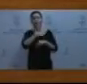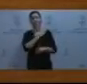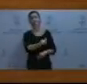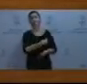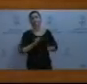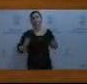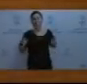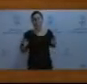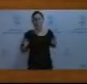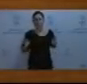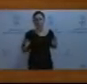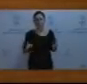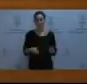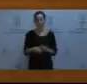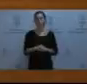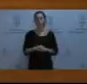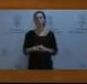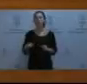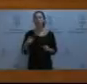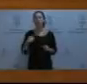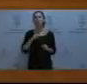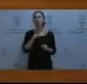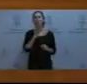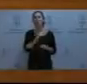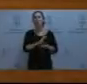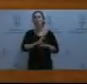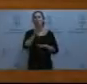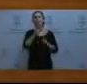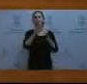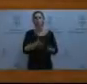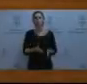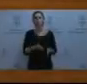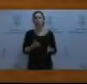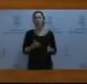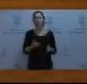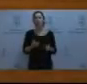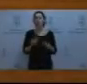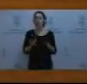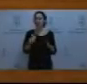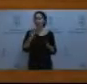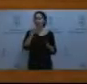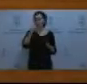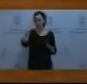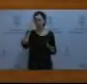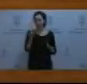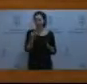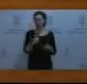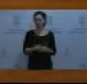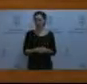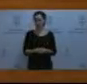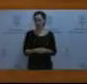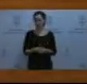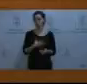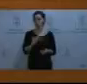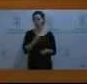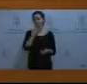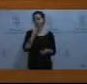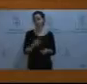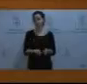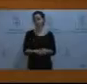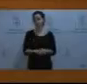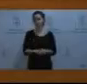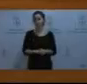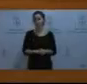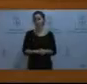error en su respuesta. Entonces, yo le quiero preguntar al consejero, del que no dudo su buena voluntad, primero, si conocía estos hechos, porque igual los desconocía. Y si los